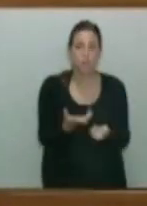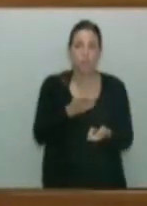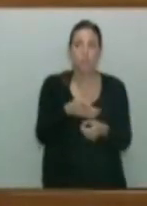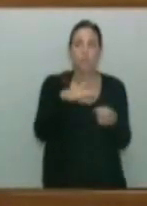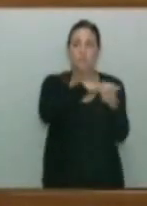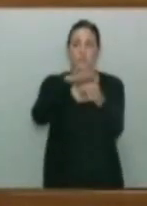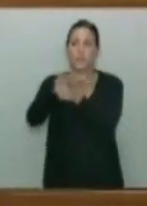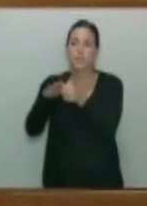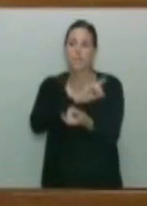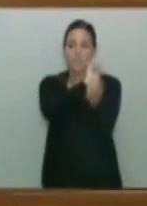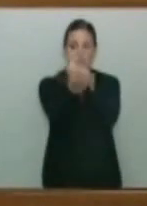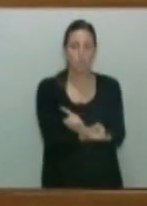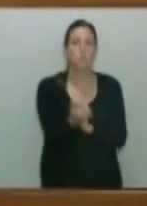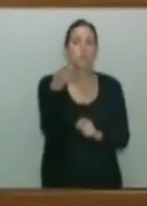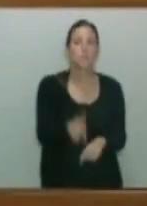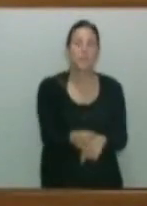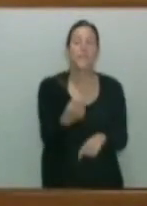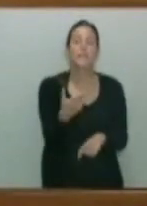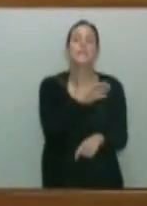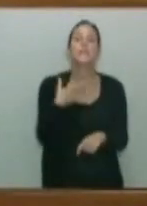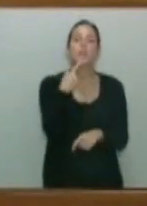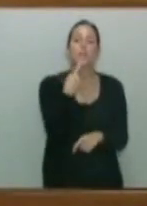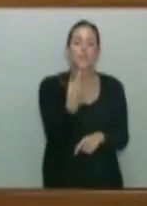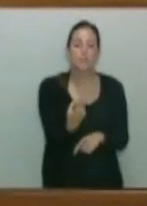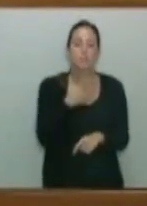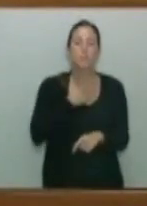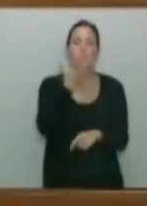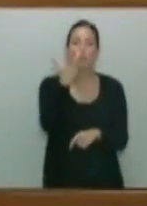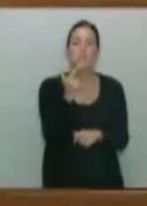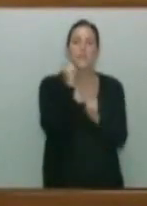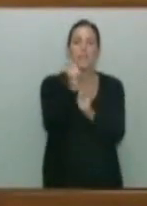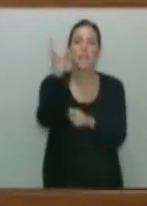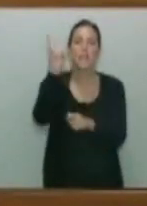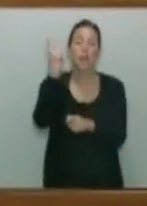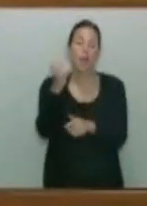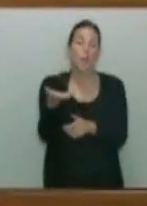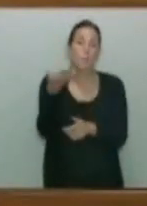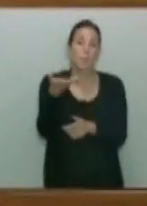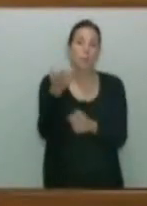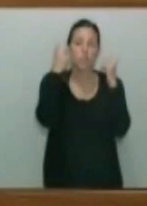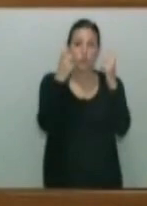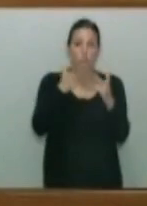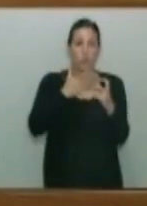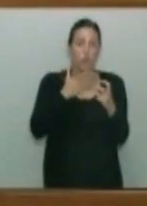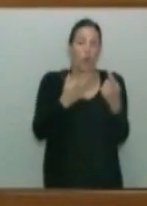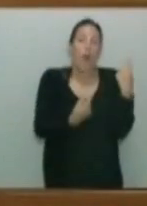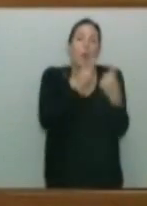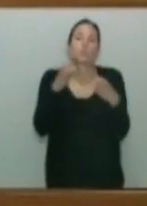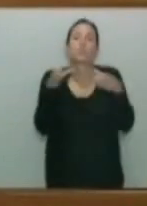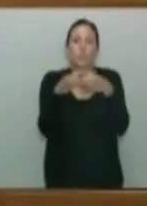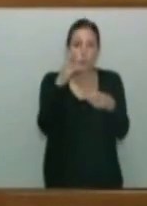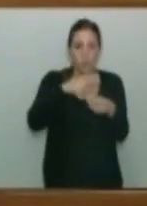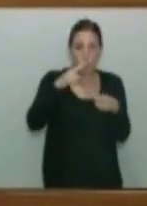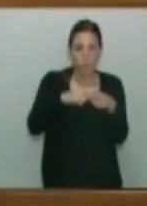decir respecto a esto que me gustaría que se valorase el esfuerzo que hemos hecho algunos grupos en esta Cámara para tratar